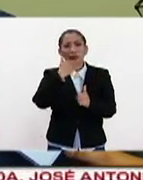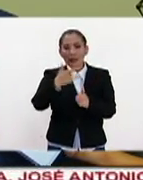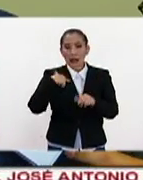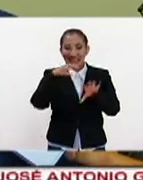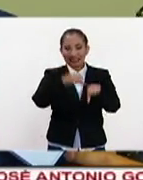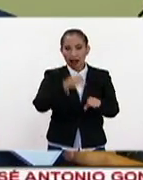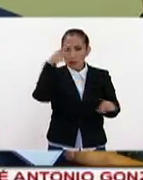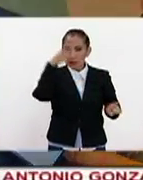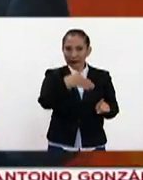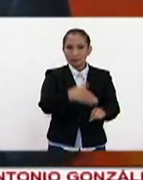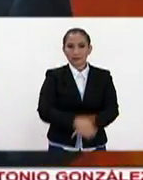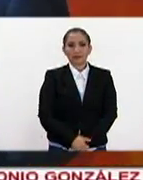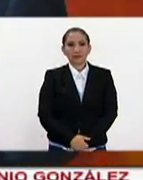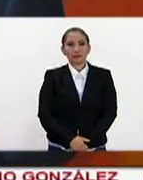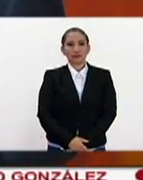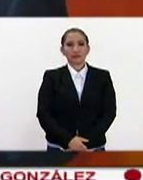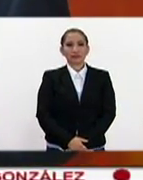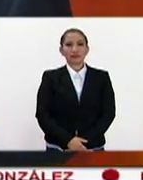para alcanzar el objetivo.